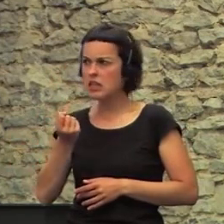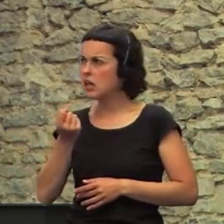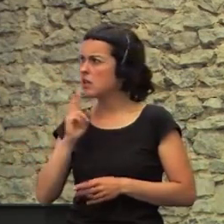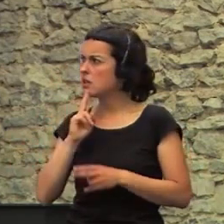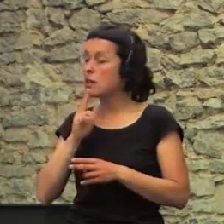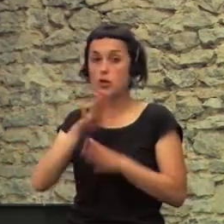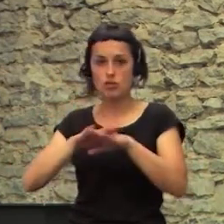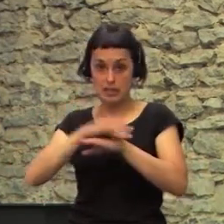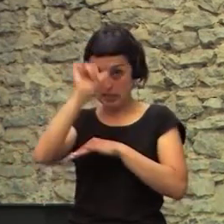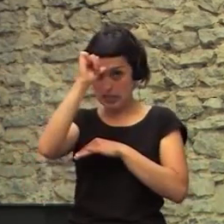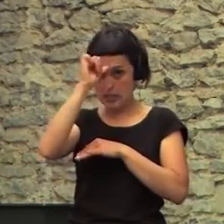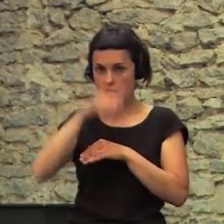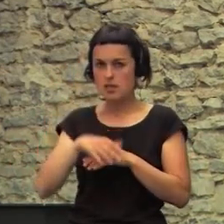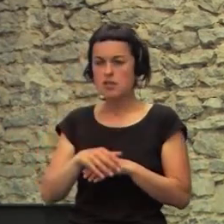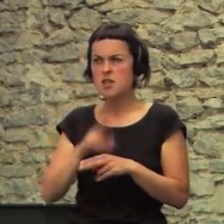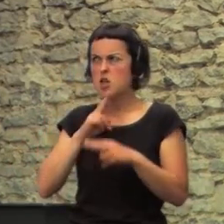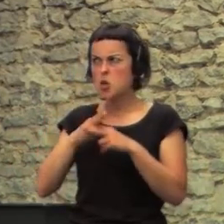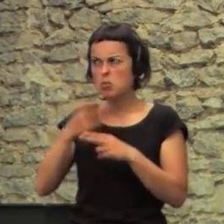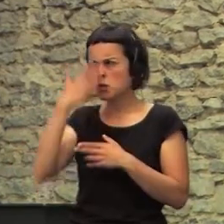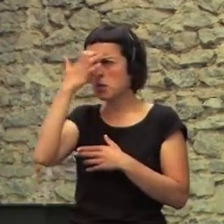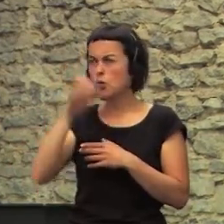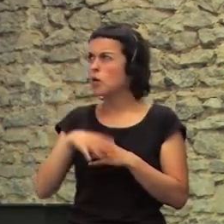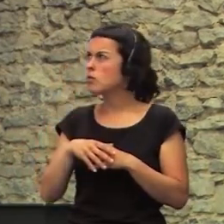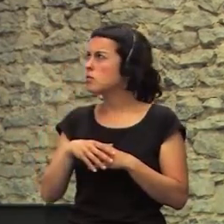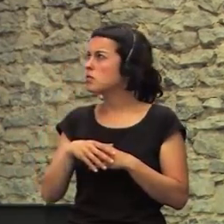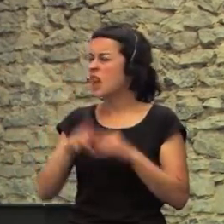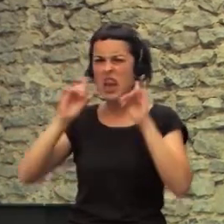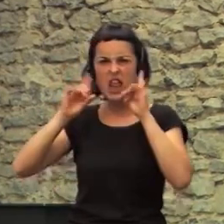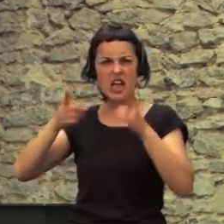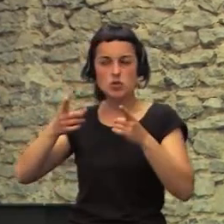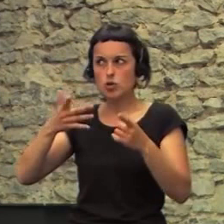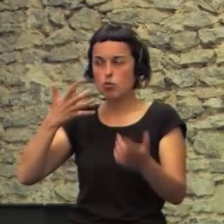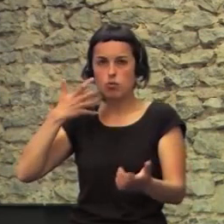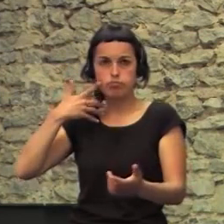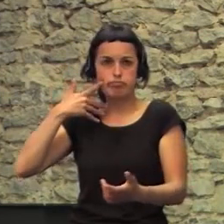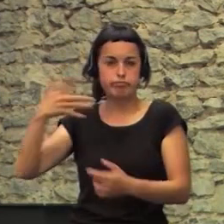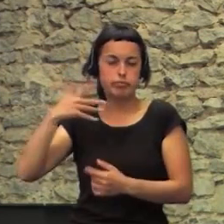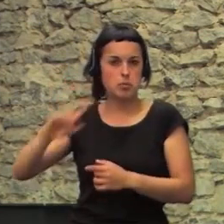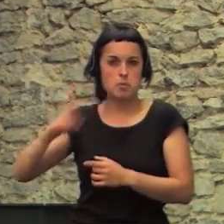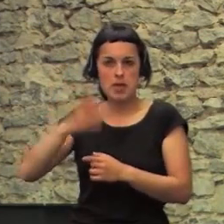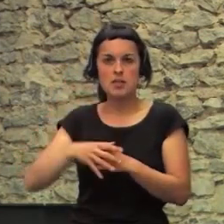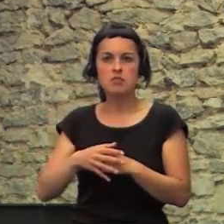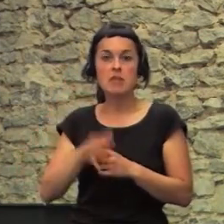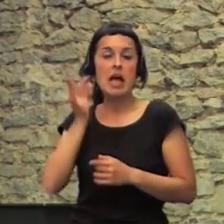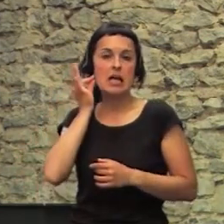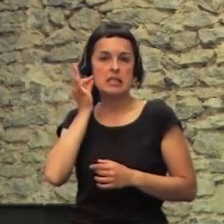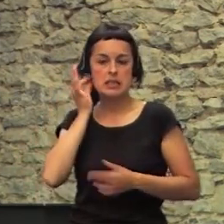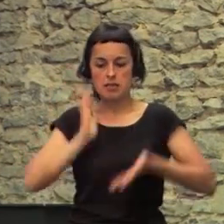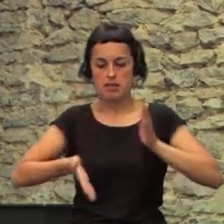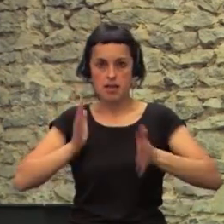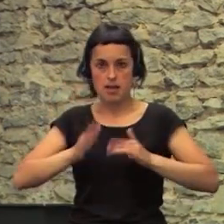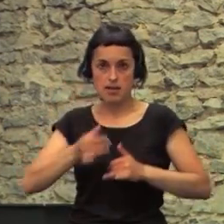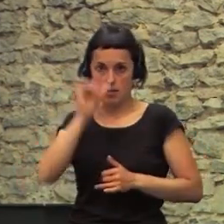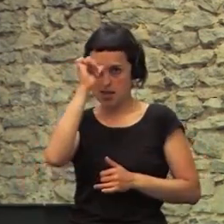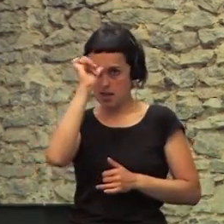Luego os lo diré. El último caso que hubo más escandaloso con el tema de una atleta india, que también